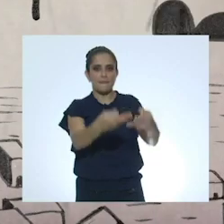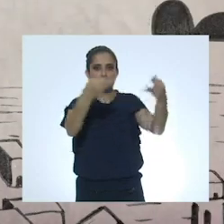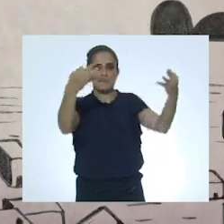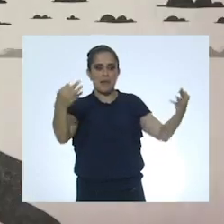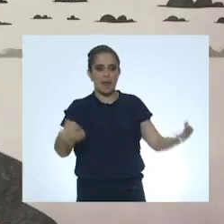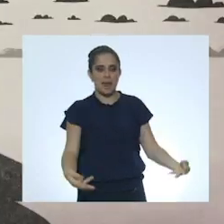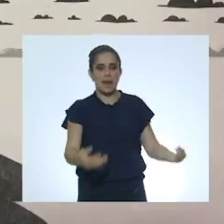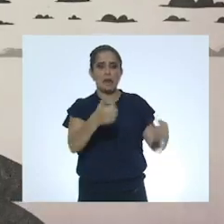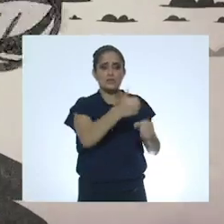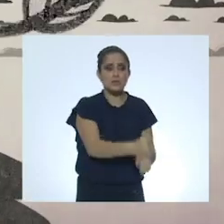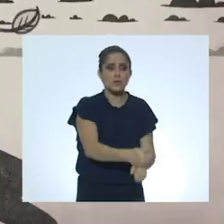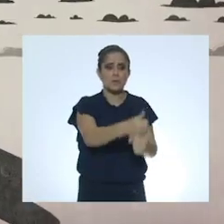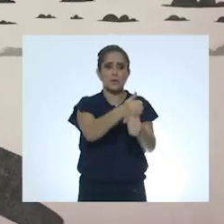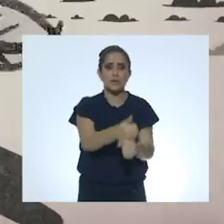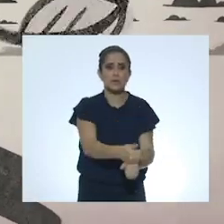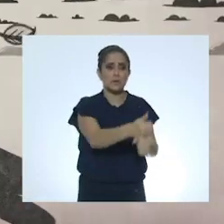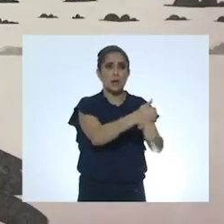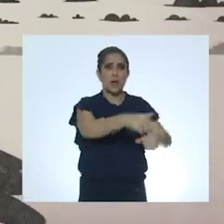biosho gubicia.